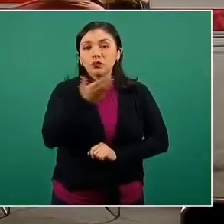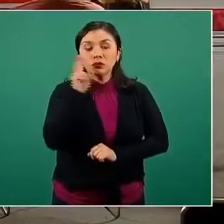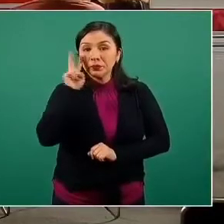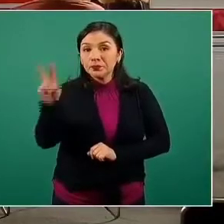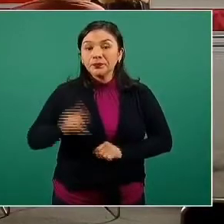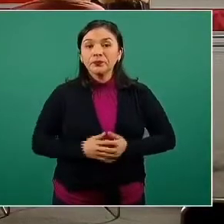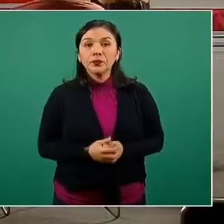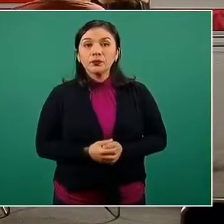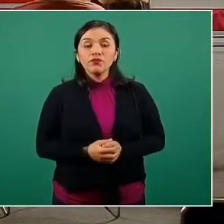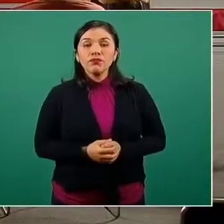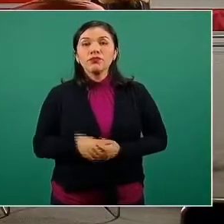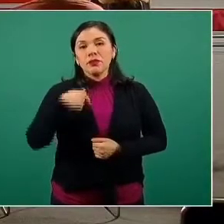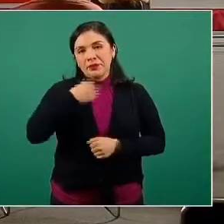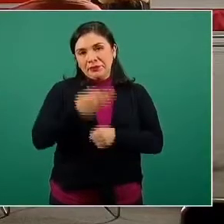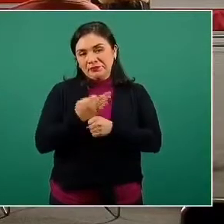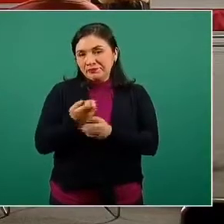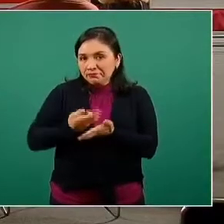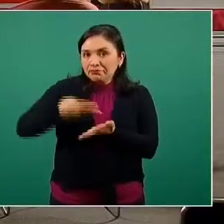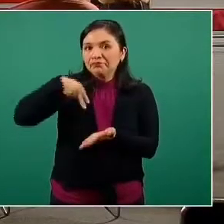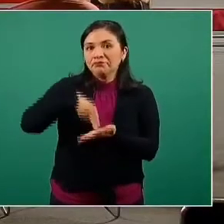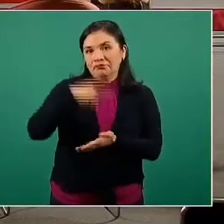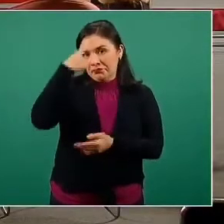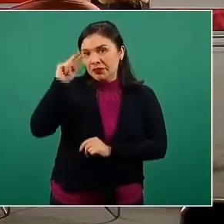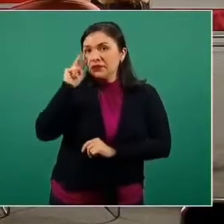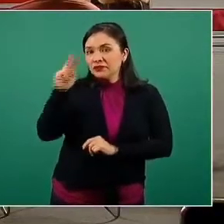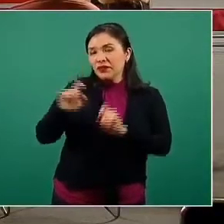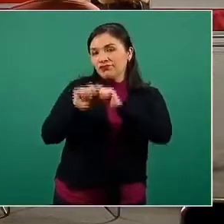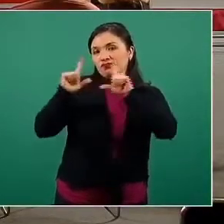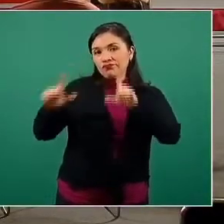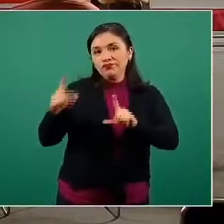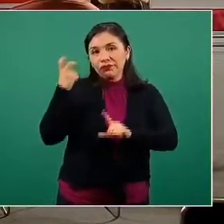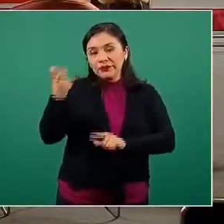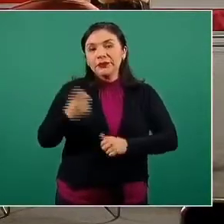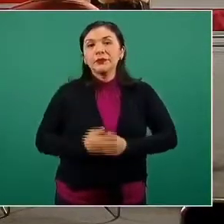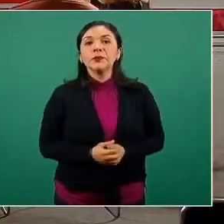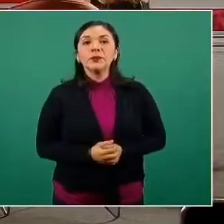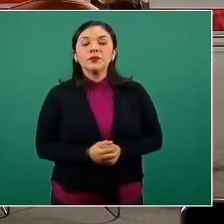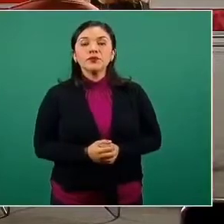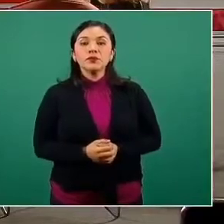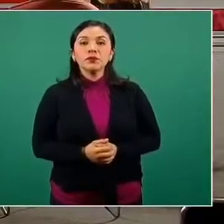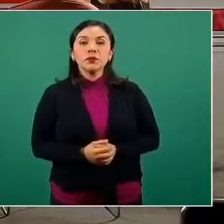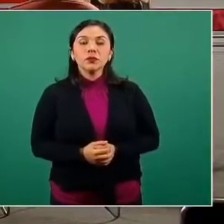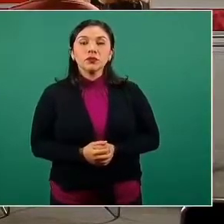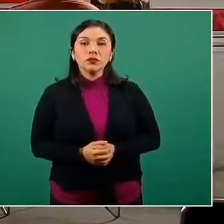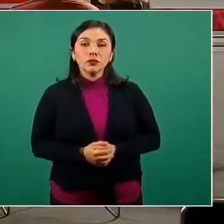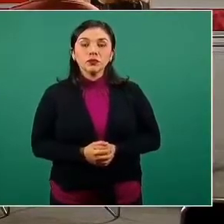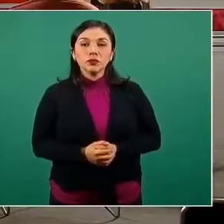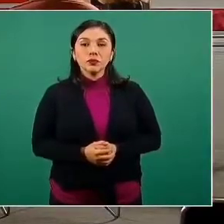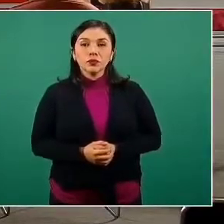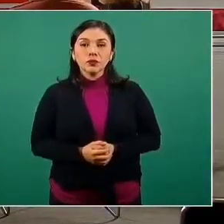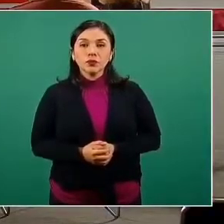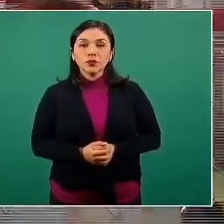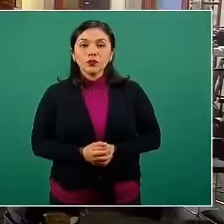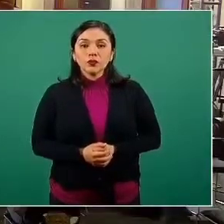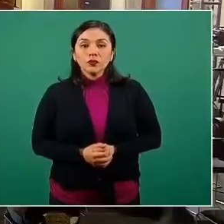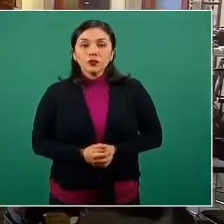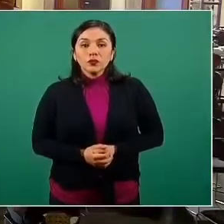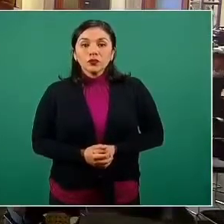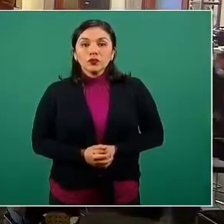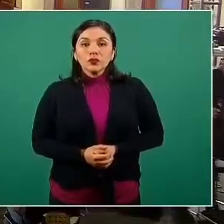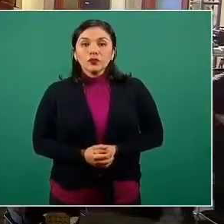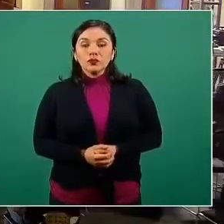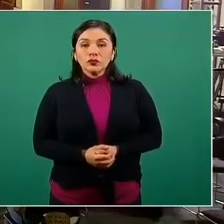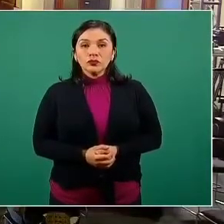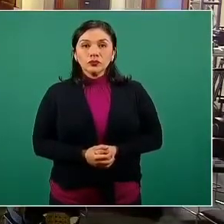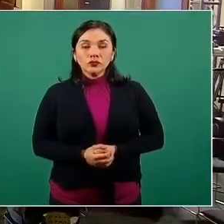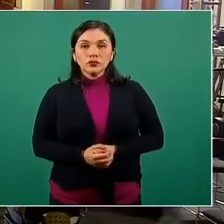a pararnos y movilizarnos hacia esta esquina de la pantalla. Si nos permiten